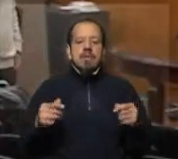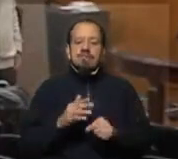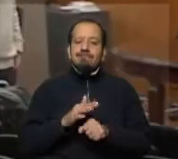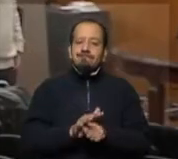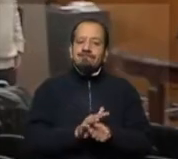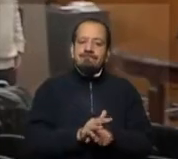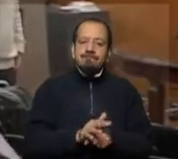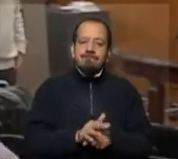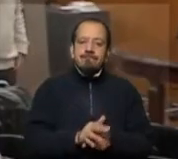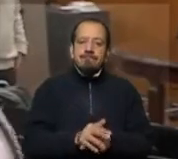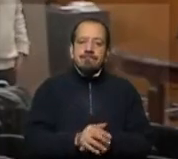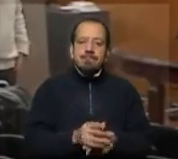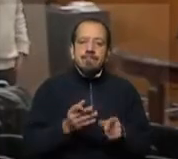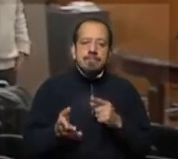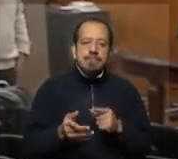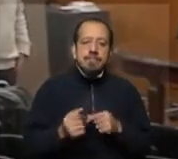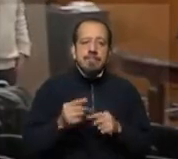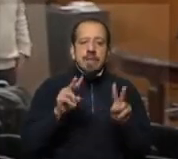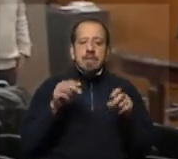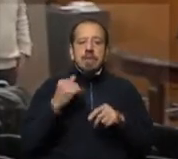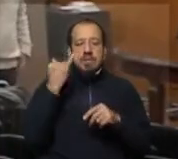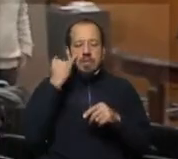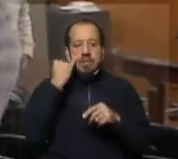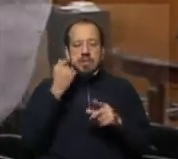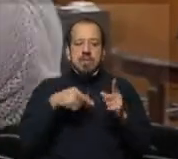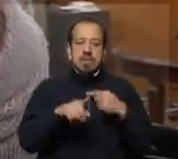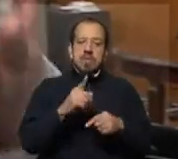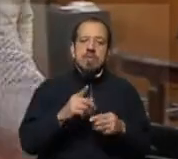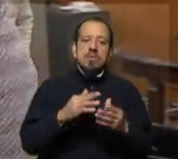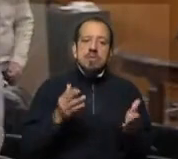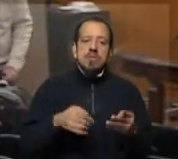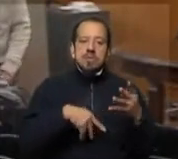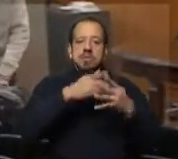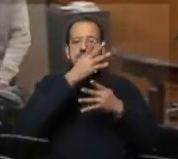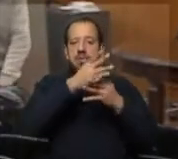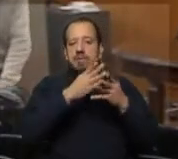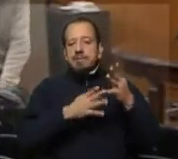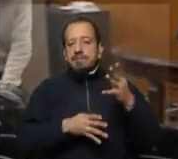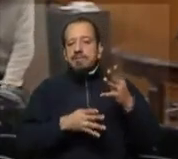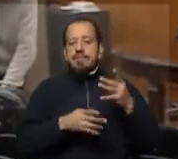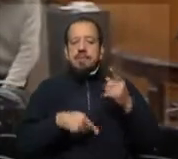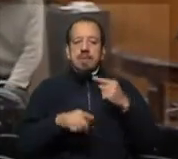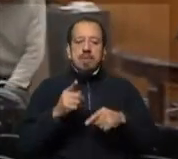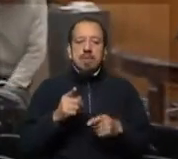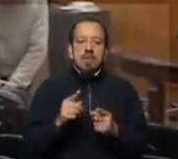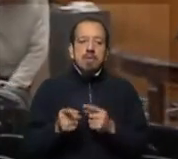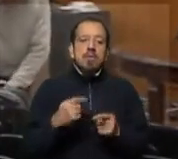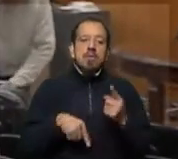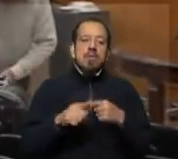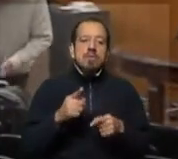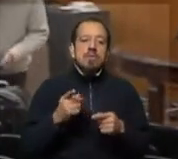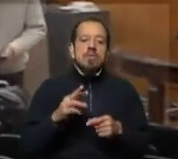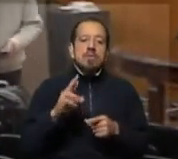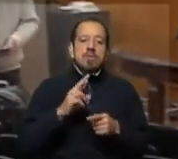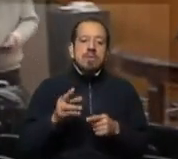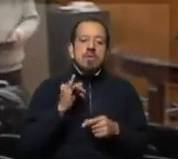¿no? El sexismo, ¿no? El clasismo, o sea, él se intersecciona con todas estas grandes desigualdades. Así que sí, la respuesta